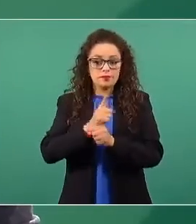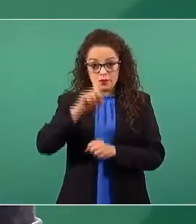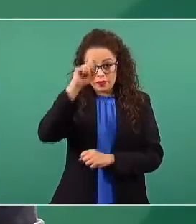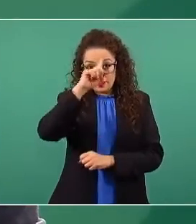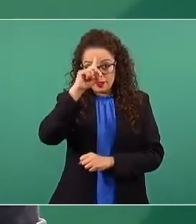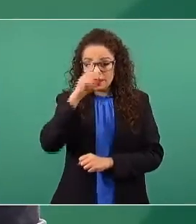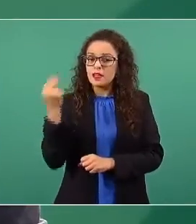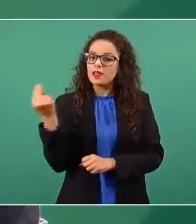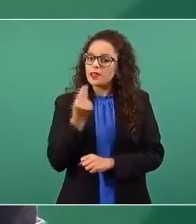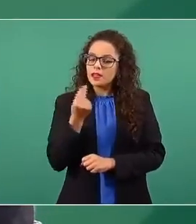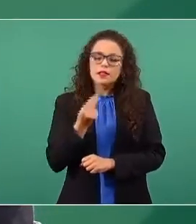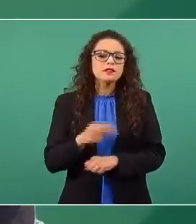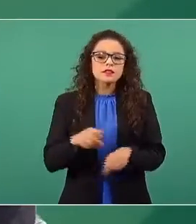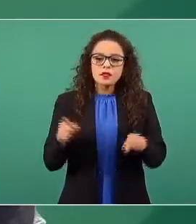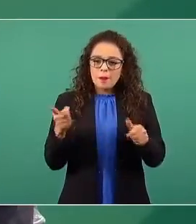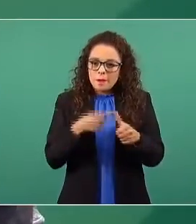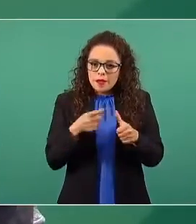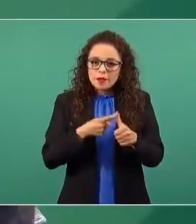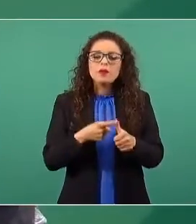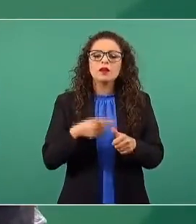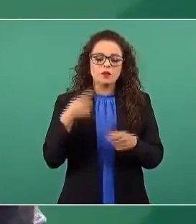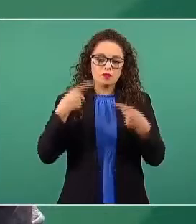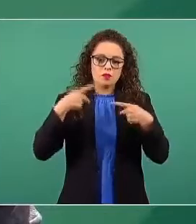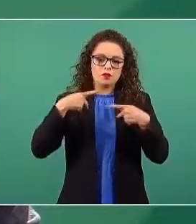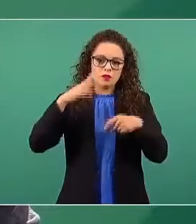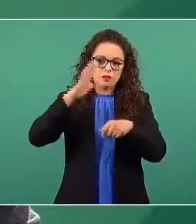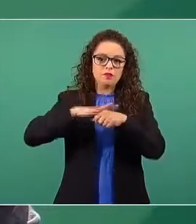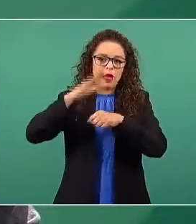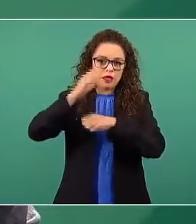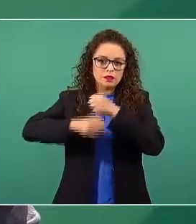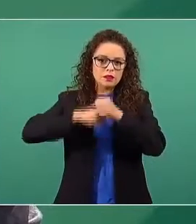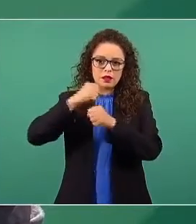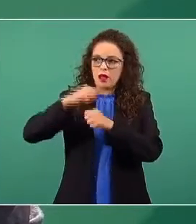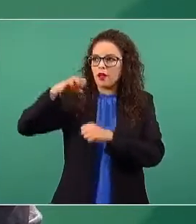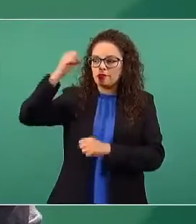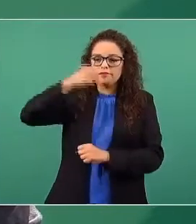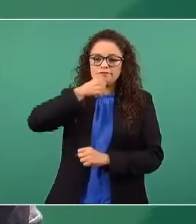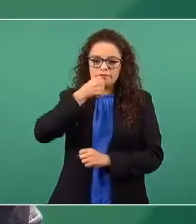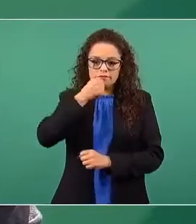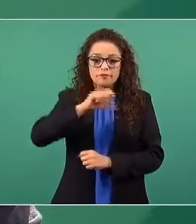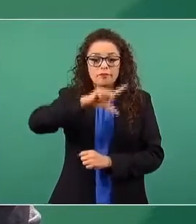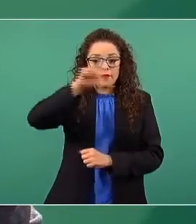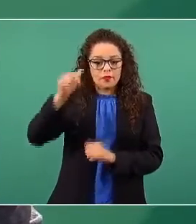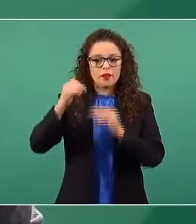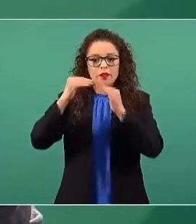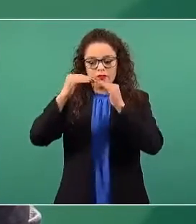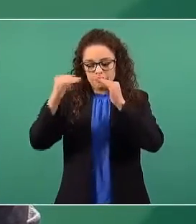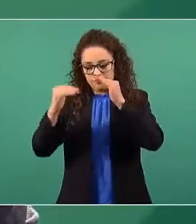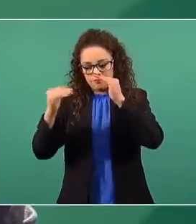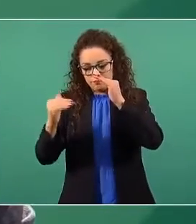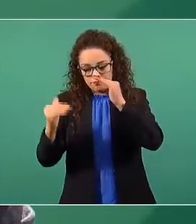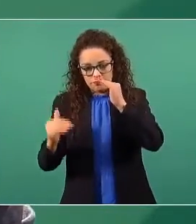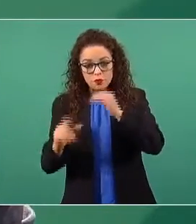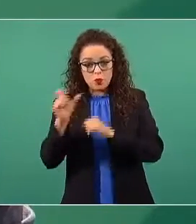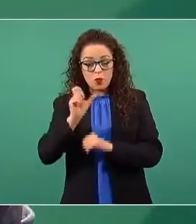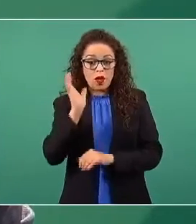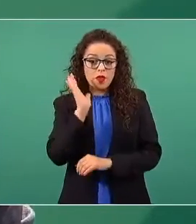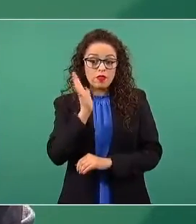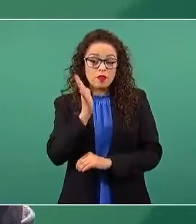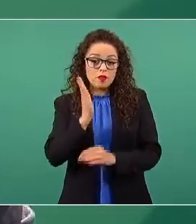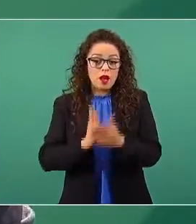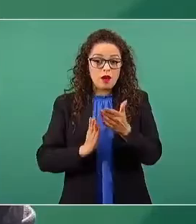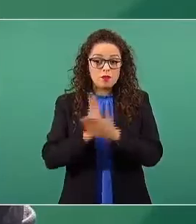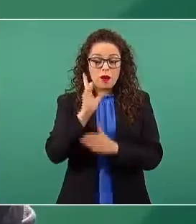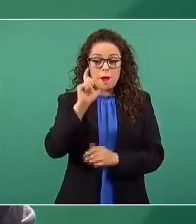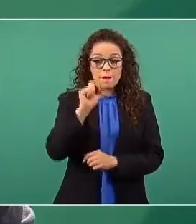edad y seguir hacia abajo en edad. Nos permitiría que al llegar al 20%